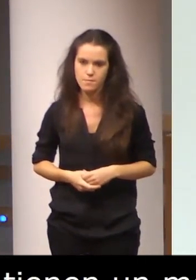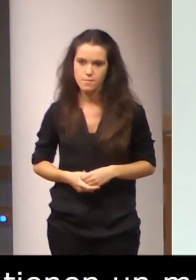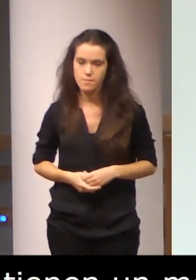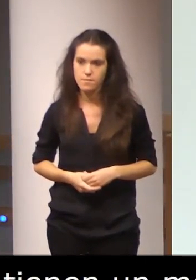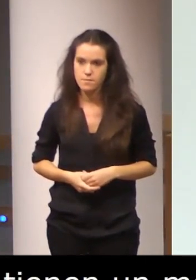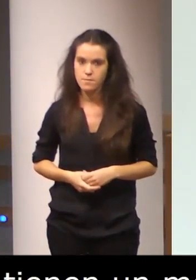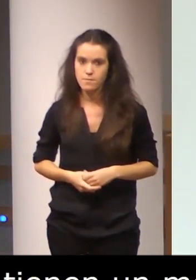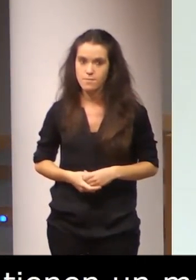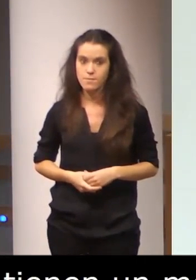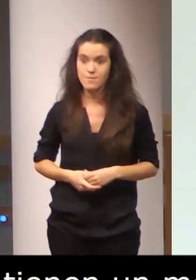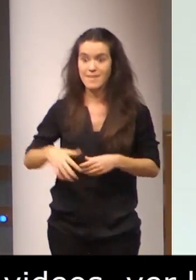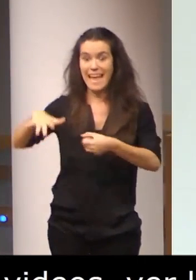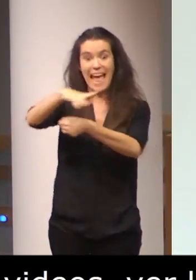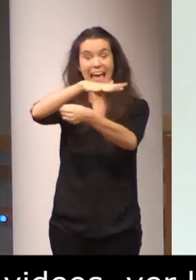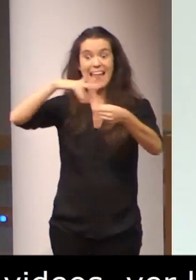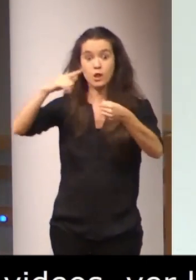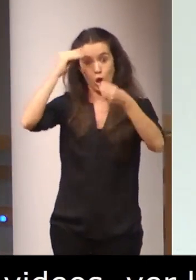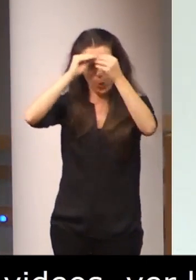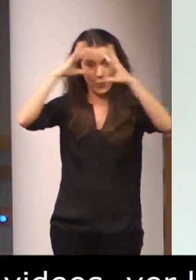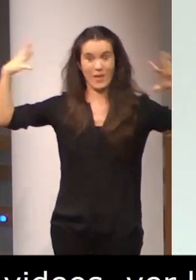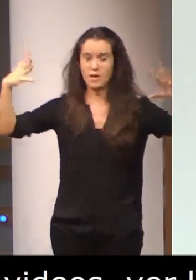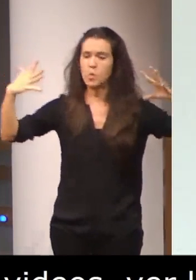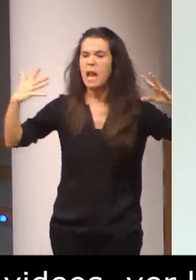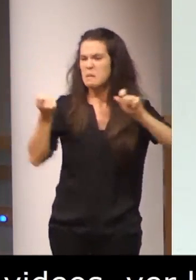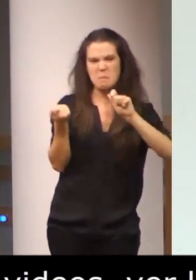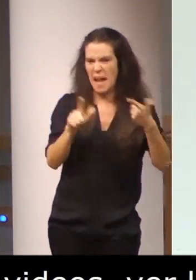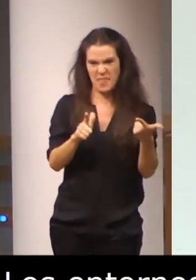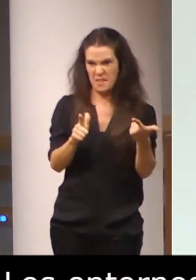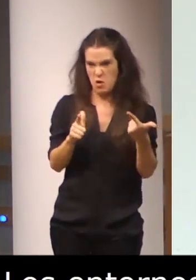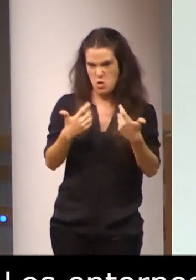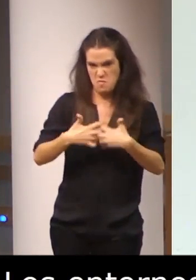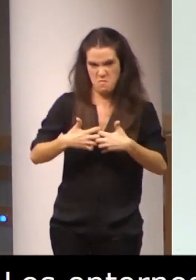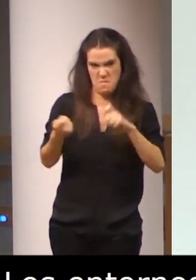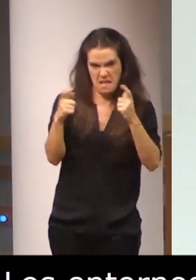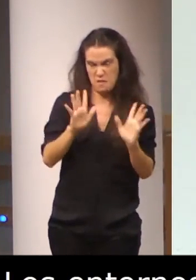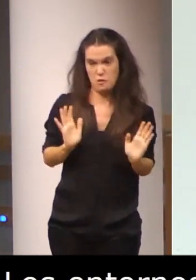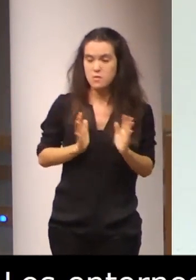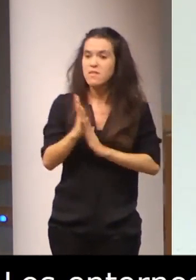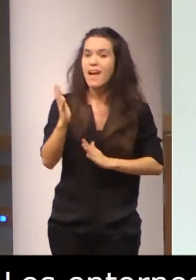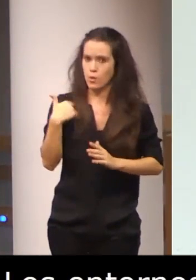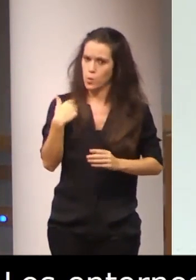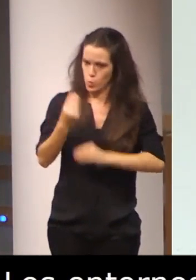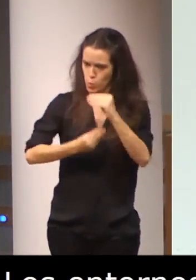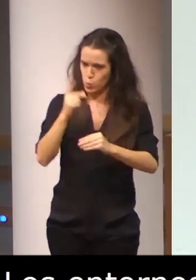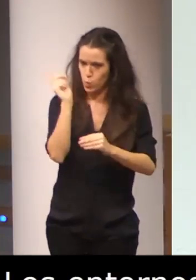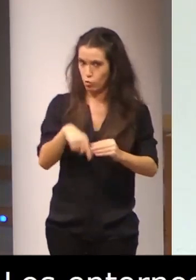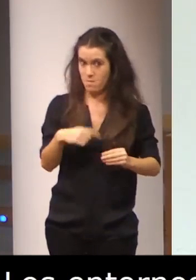Los entornos virtuales funcionan prácticamente de forma parecida. Entonces, yo utilizo también esto